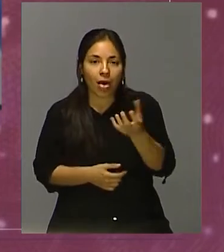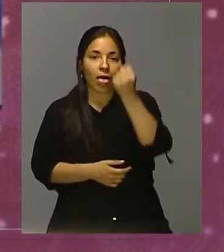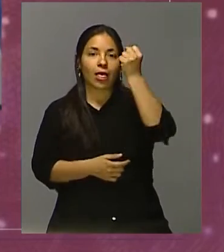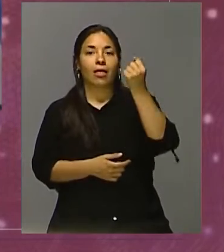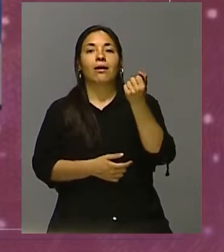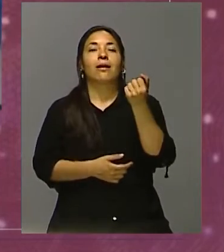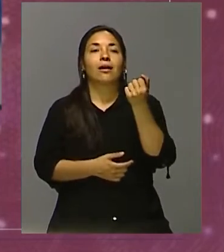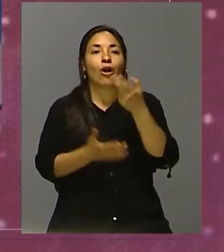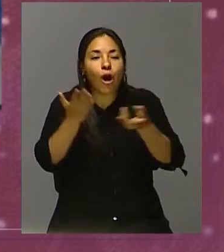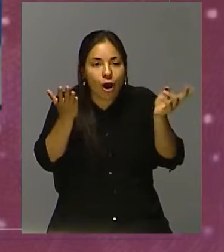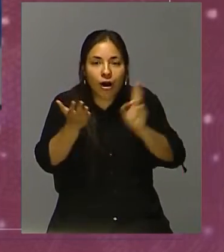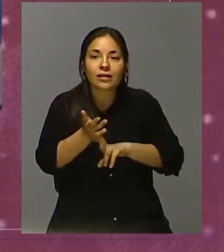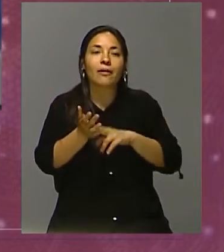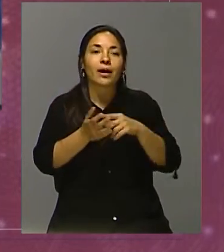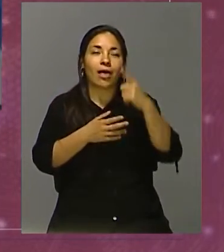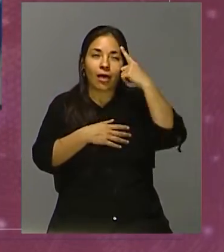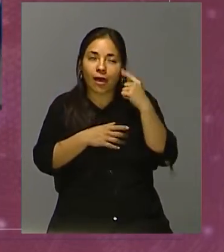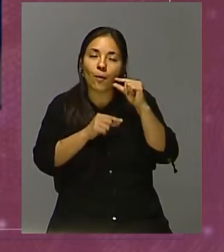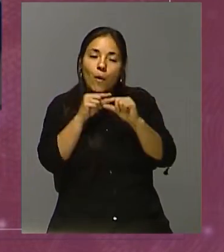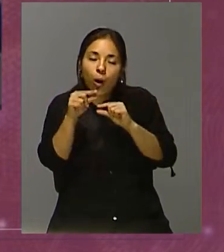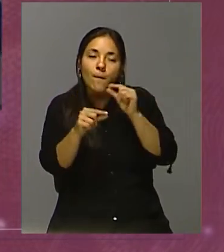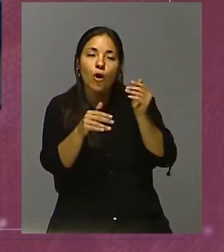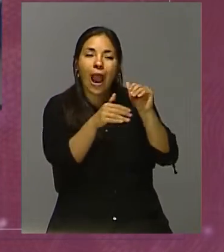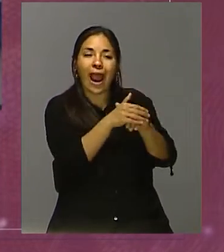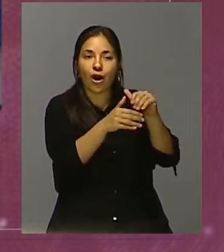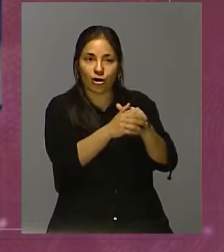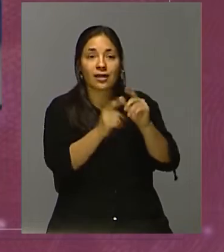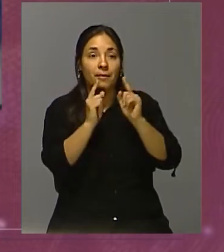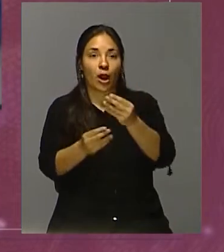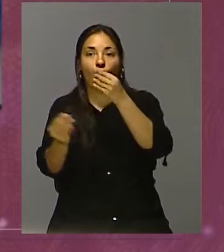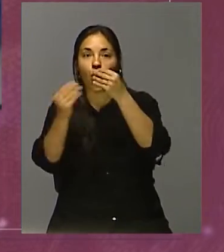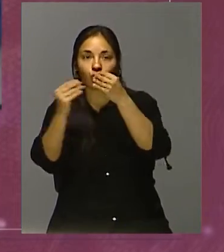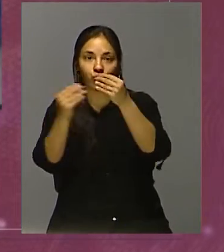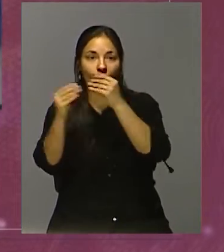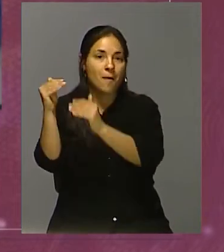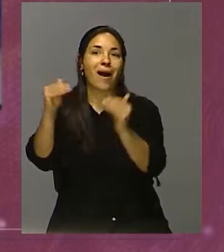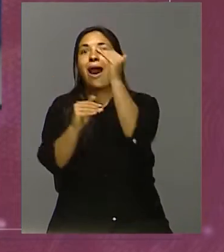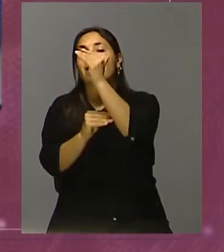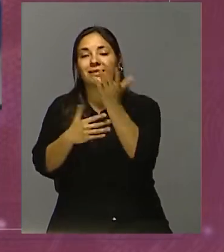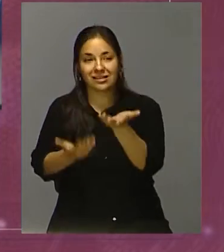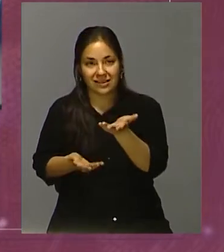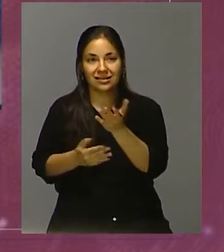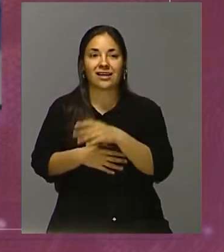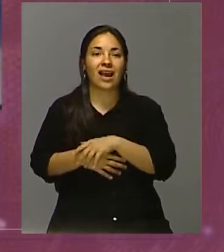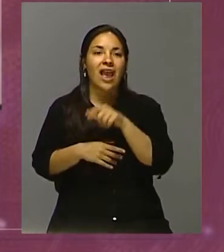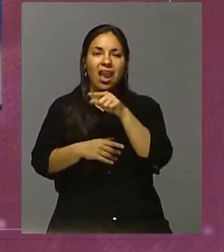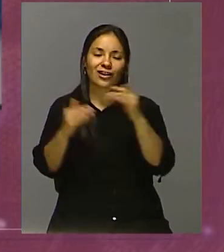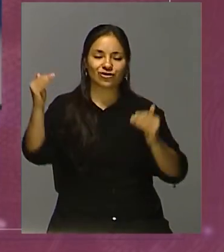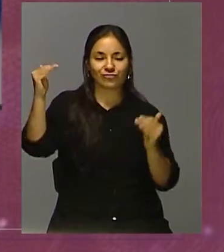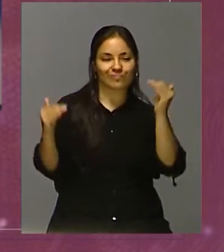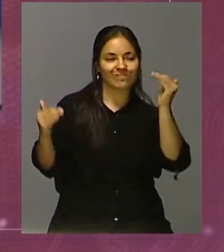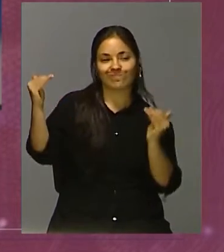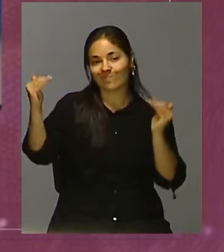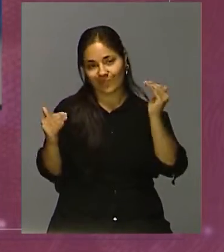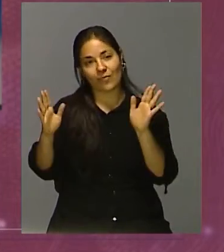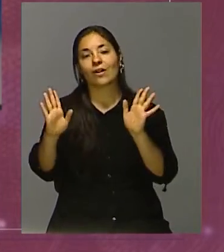aspecto, y está quizá sobreestimado el consumo. Y esa no es una combinación que